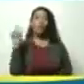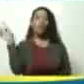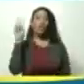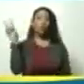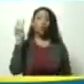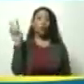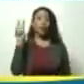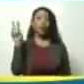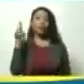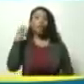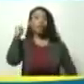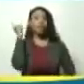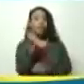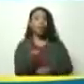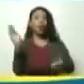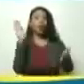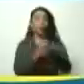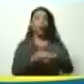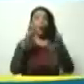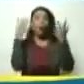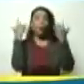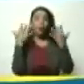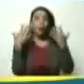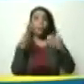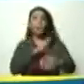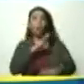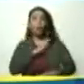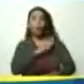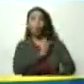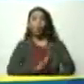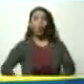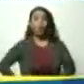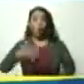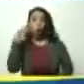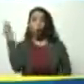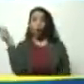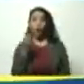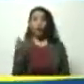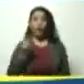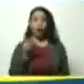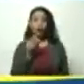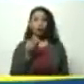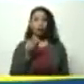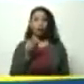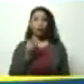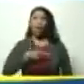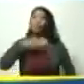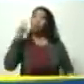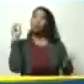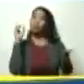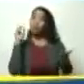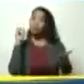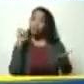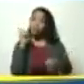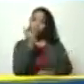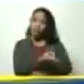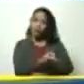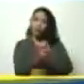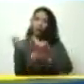y debe regresar a manos de sus dueños originales y debe corregirse